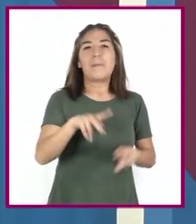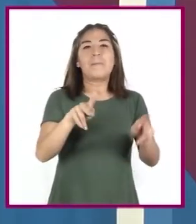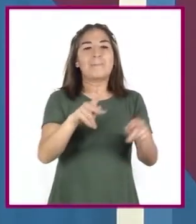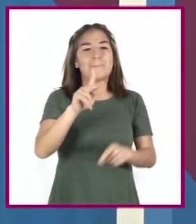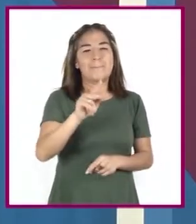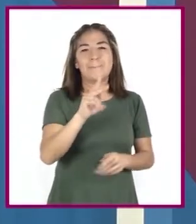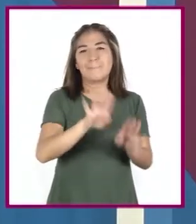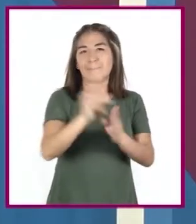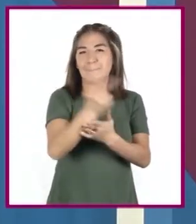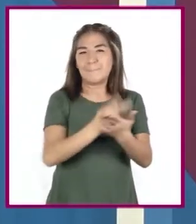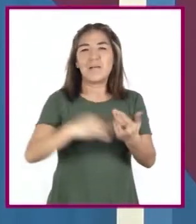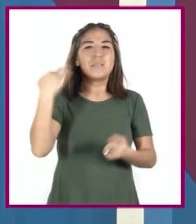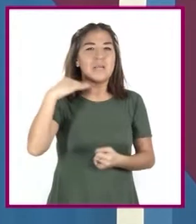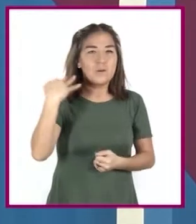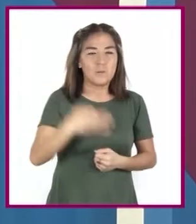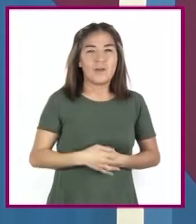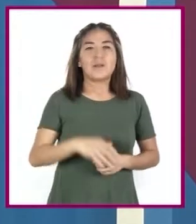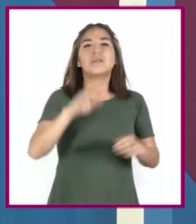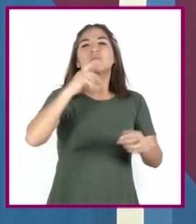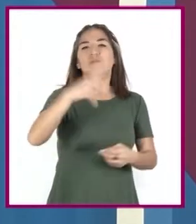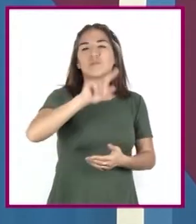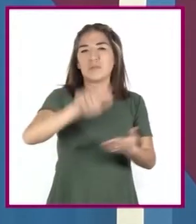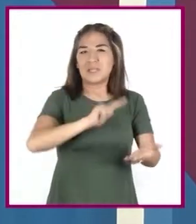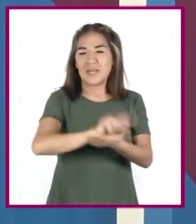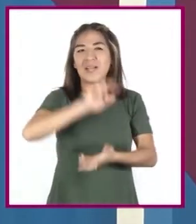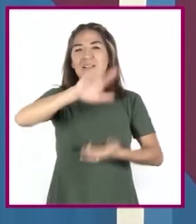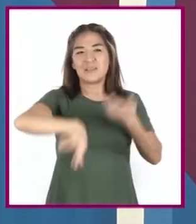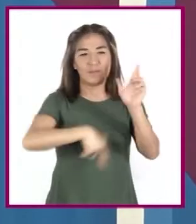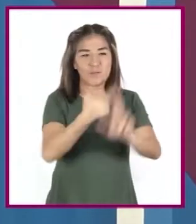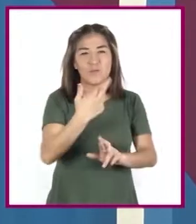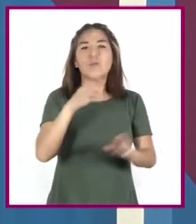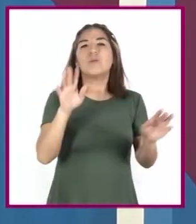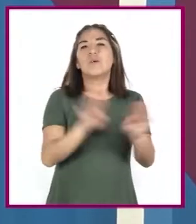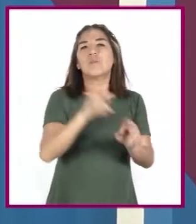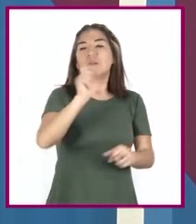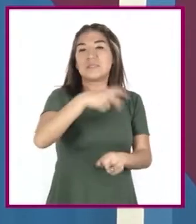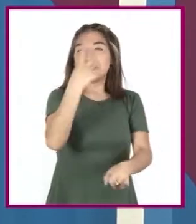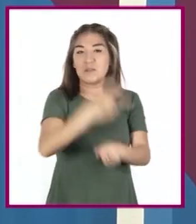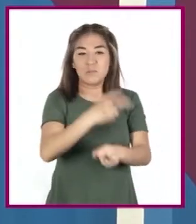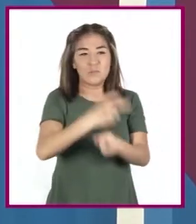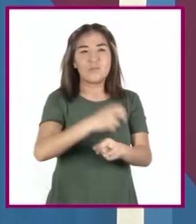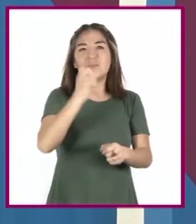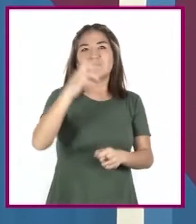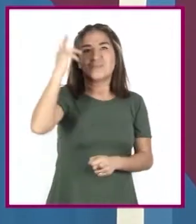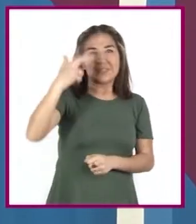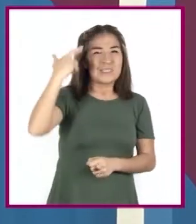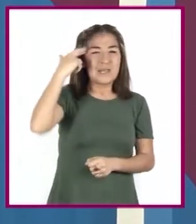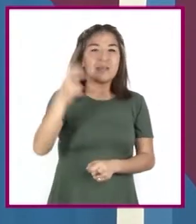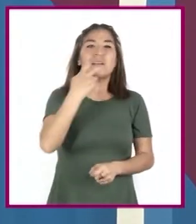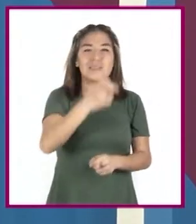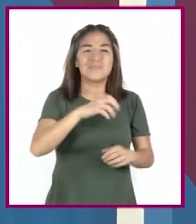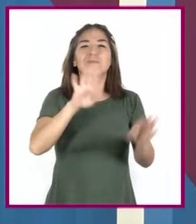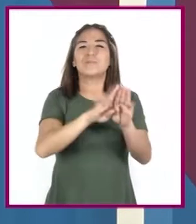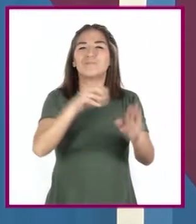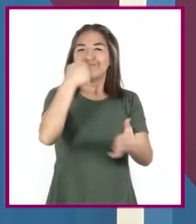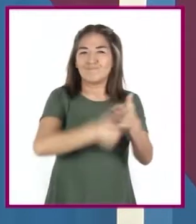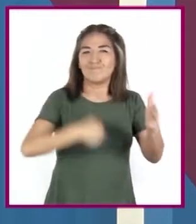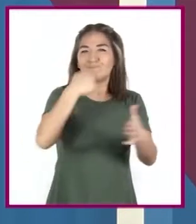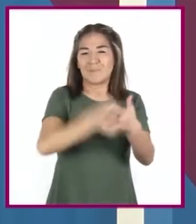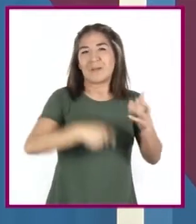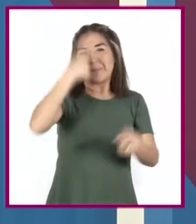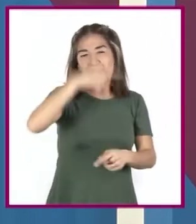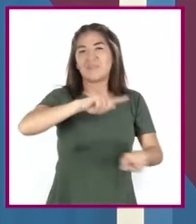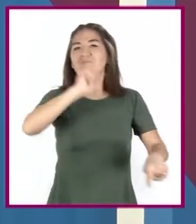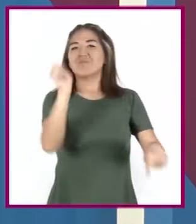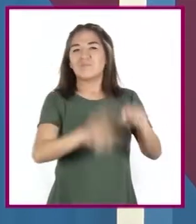la Guerra de Reforma, la intervención francesa y el Segundo Imperio fueron episodios de esa misma lucha, por destruir los